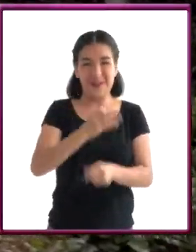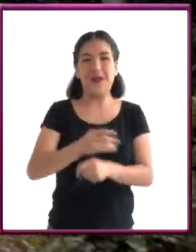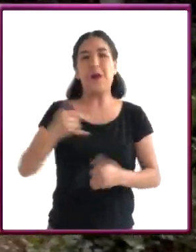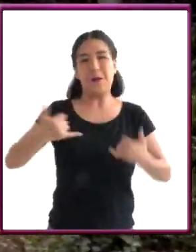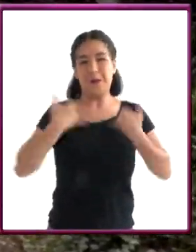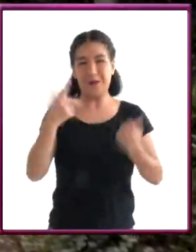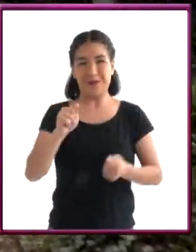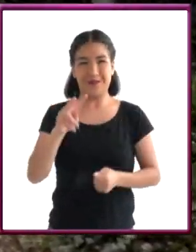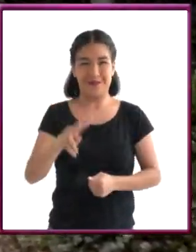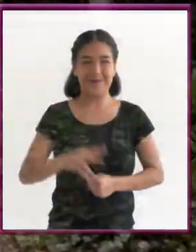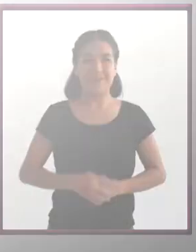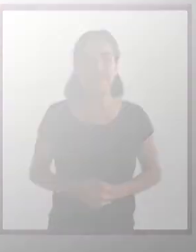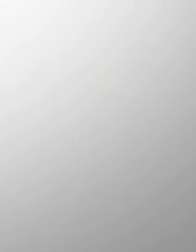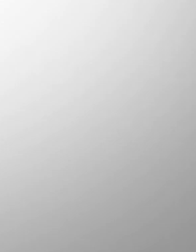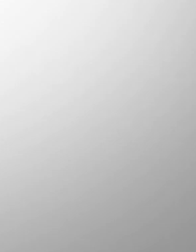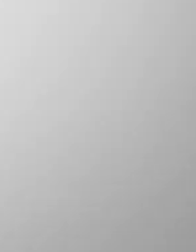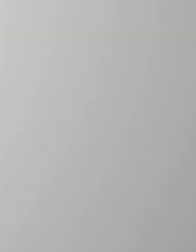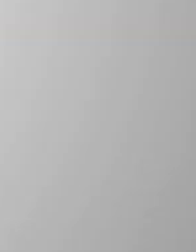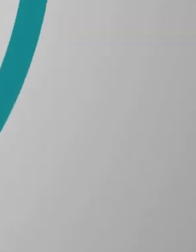Jóvenes en TV.